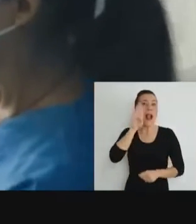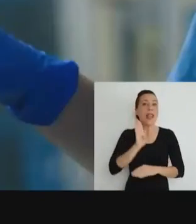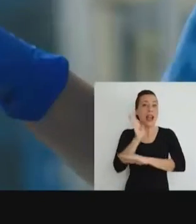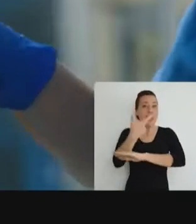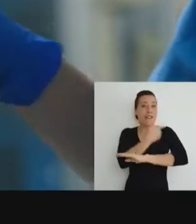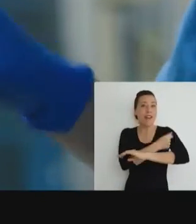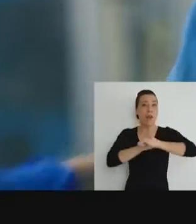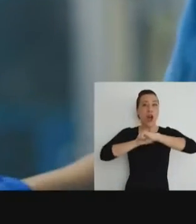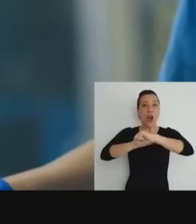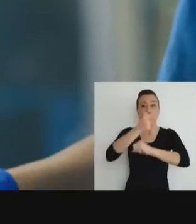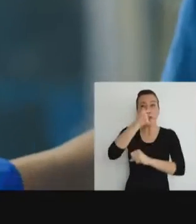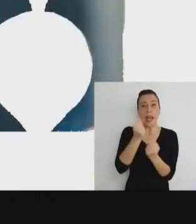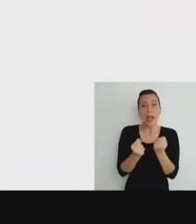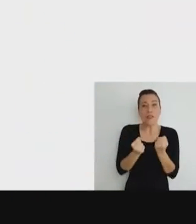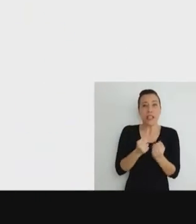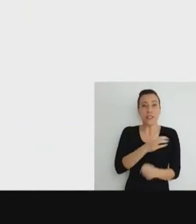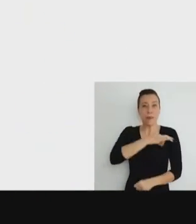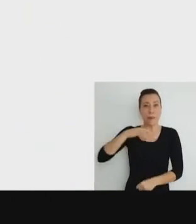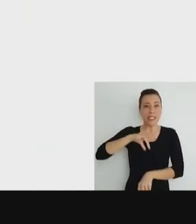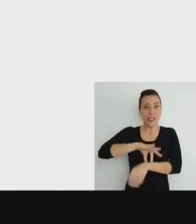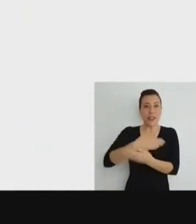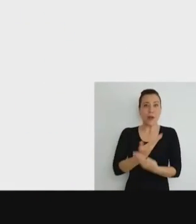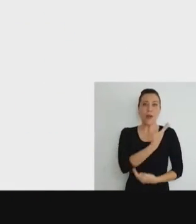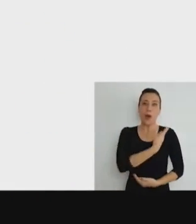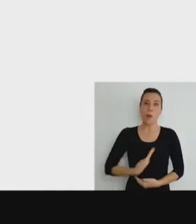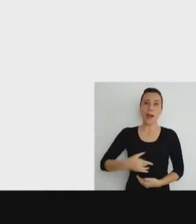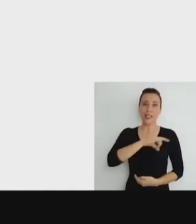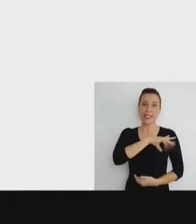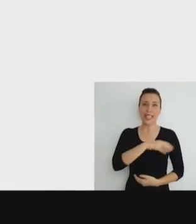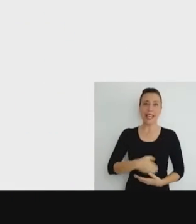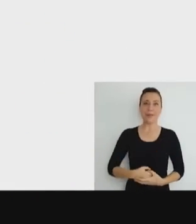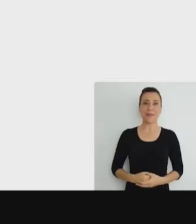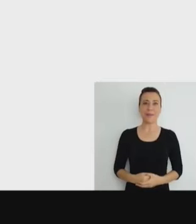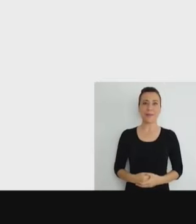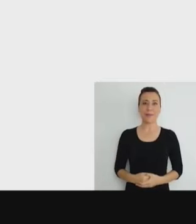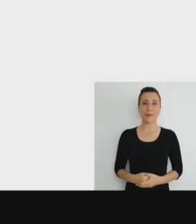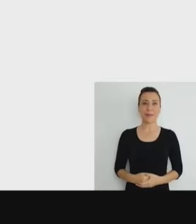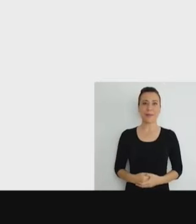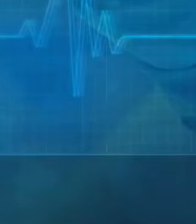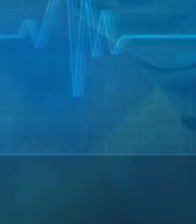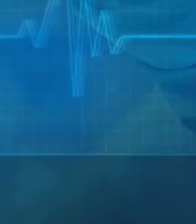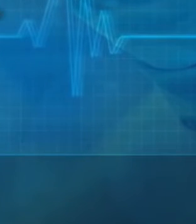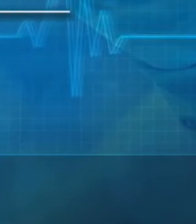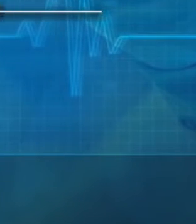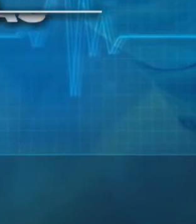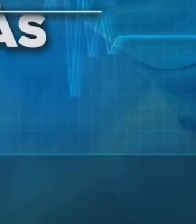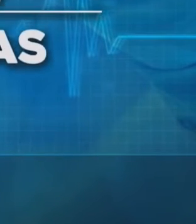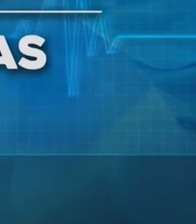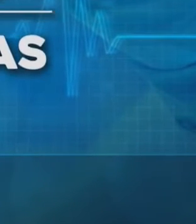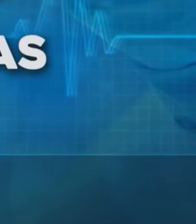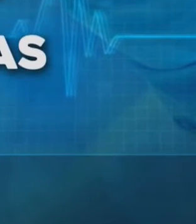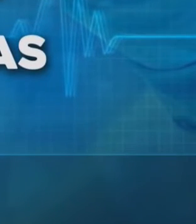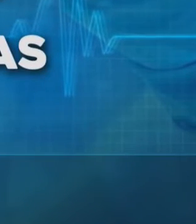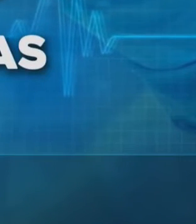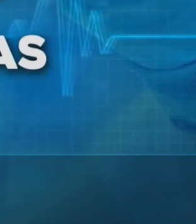contra la influenza. Ministerio de Salud. Gobierno de Chile.